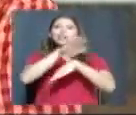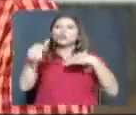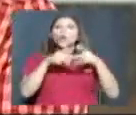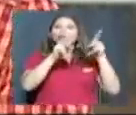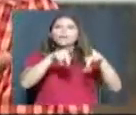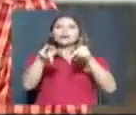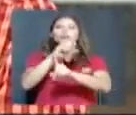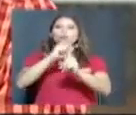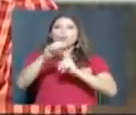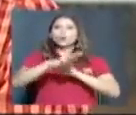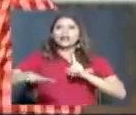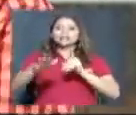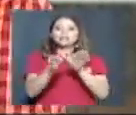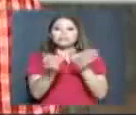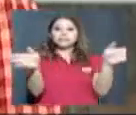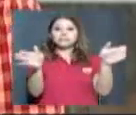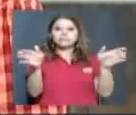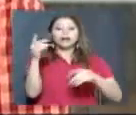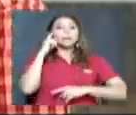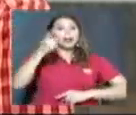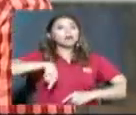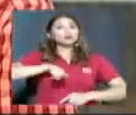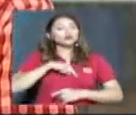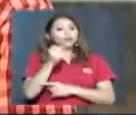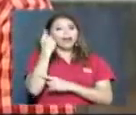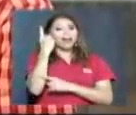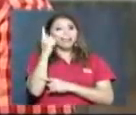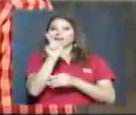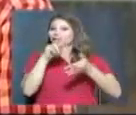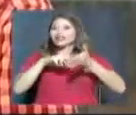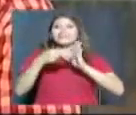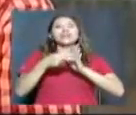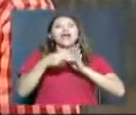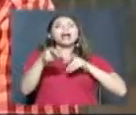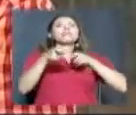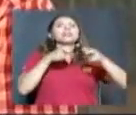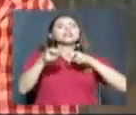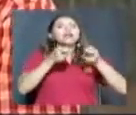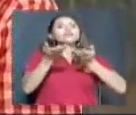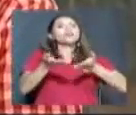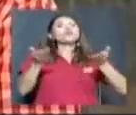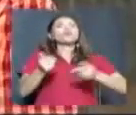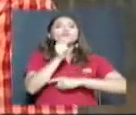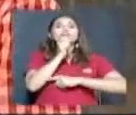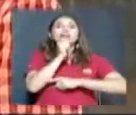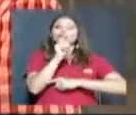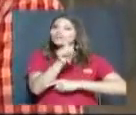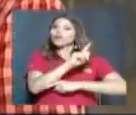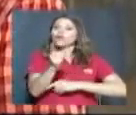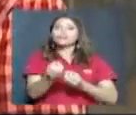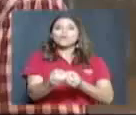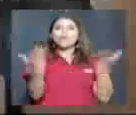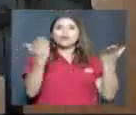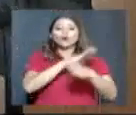Para nosotros eso es clave, porque no se trata de administrar un recurso privado cualquiera, es un recurso público que es de toda la